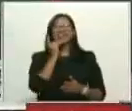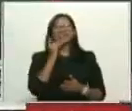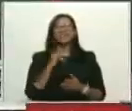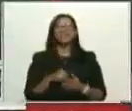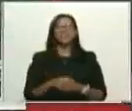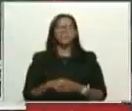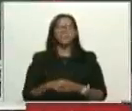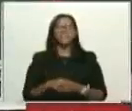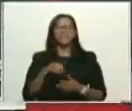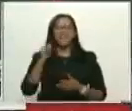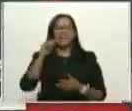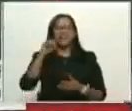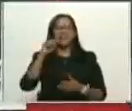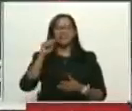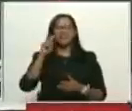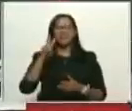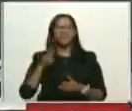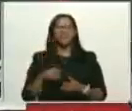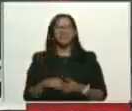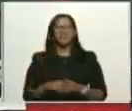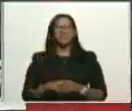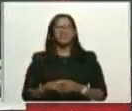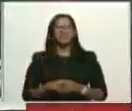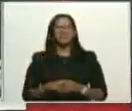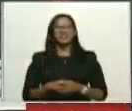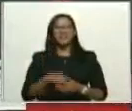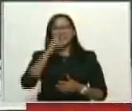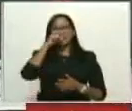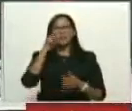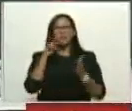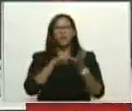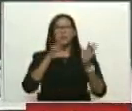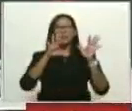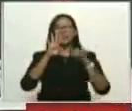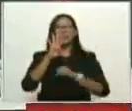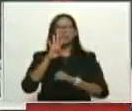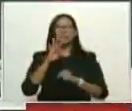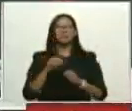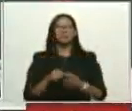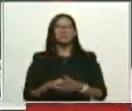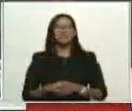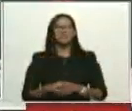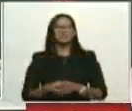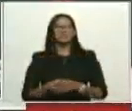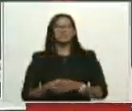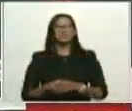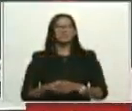Darío, ahí en TV. Sí, señor, sí. Hicimos... Año 2014, han pasado 9 años, ¿ah?